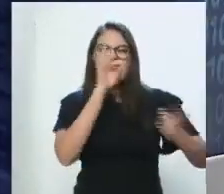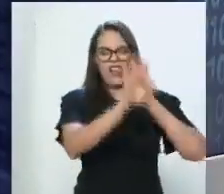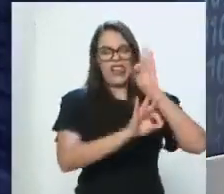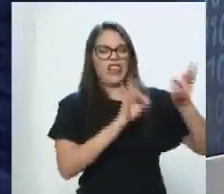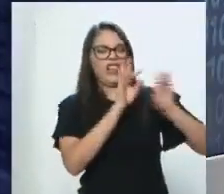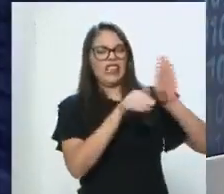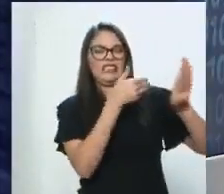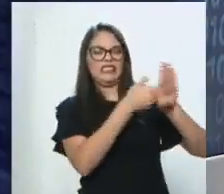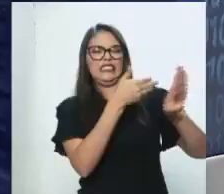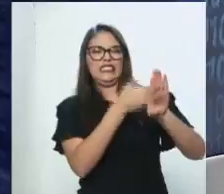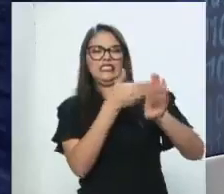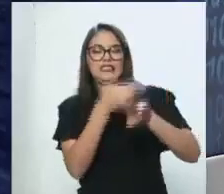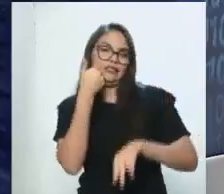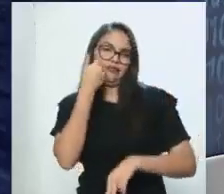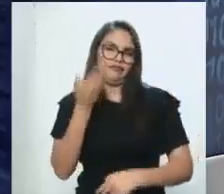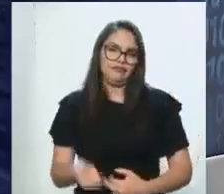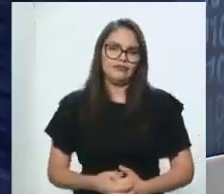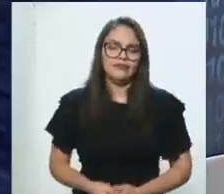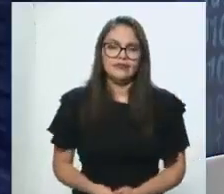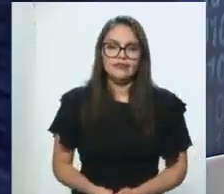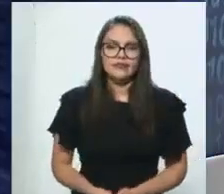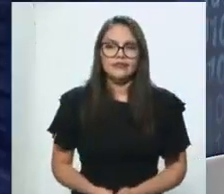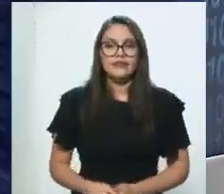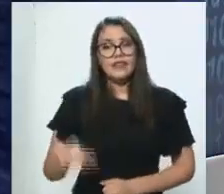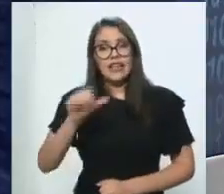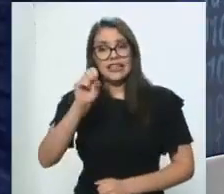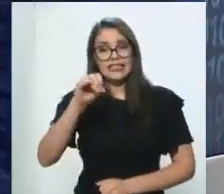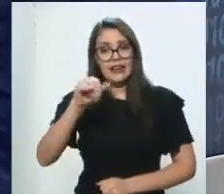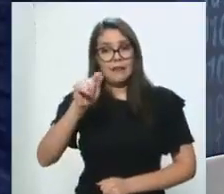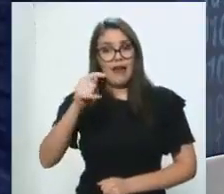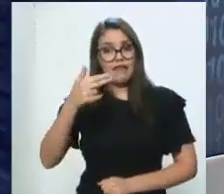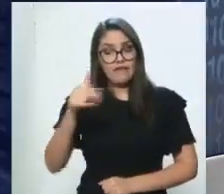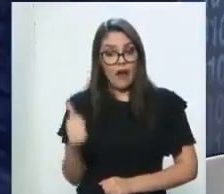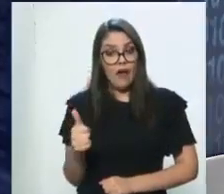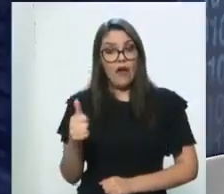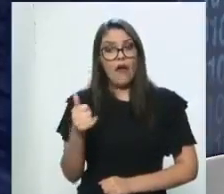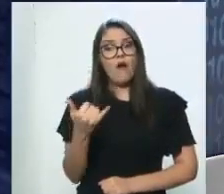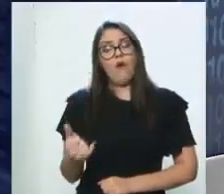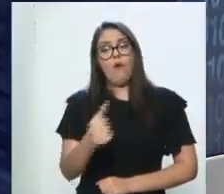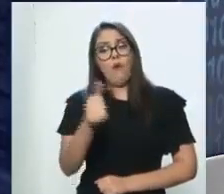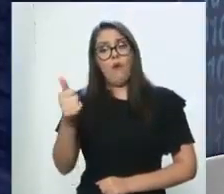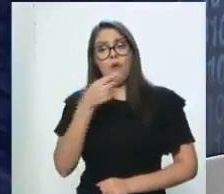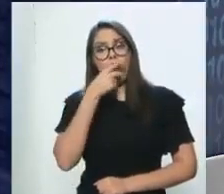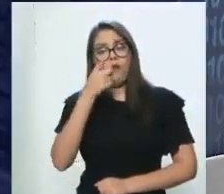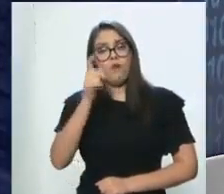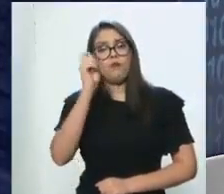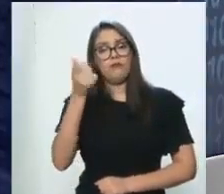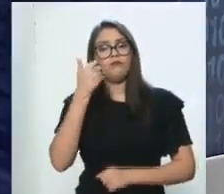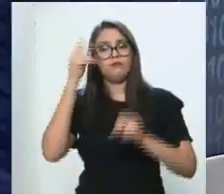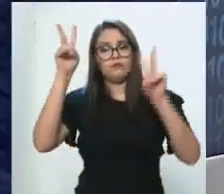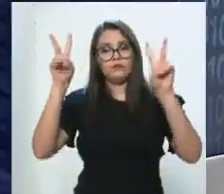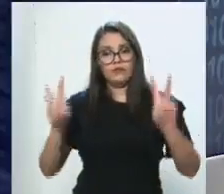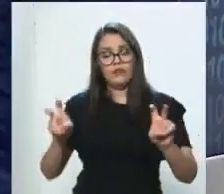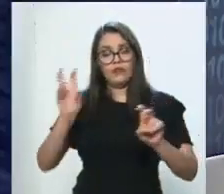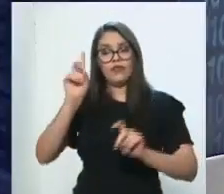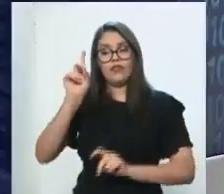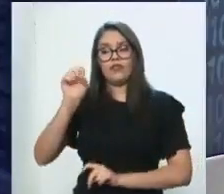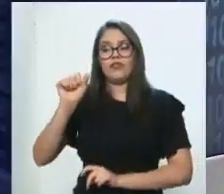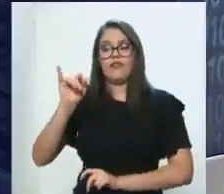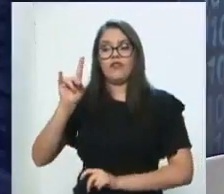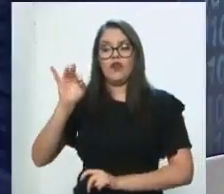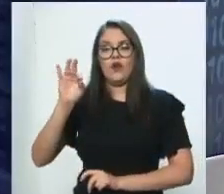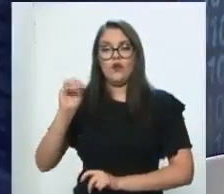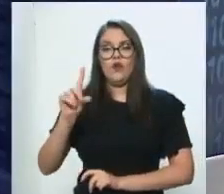de Samantha Bradshaw y de Philip Howard, investigadores de la Universidad de Oxford, que está titulado Desafiando la verdad y la confianza, un